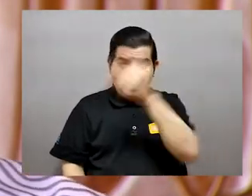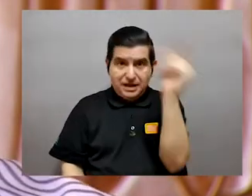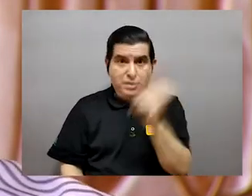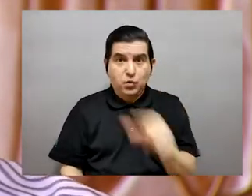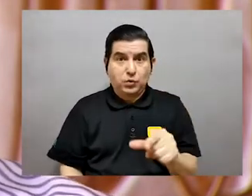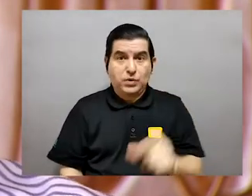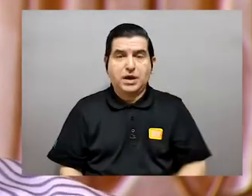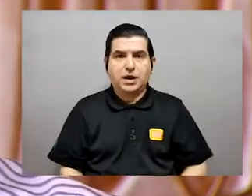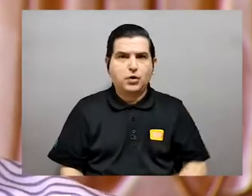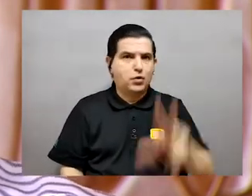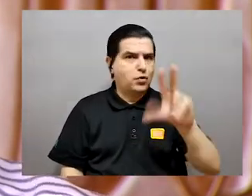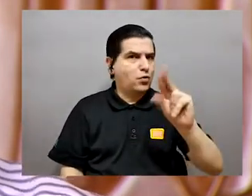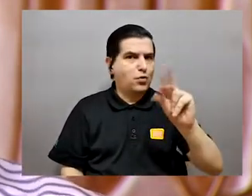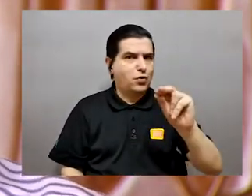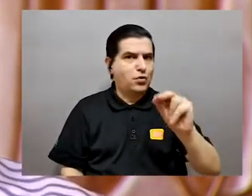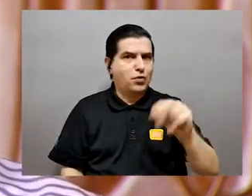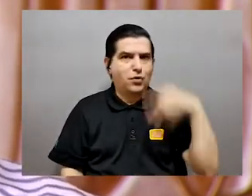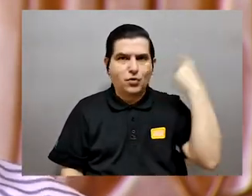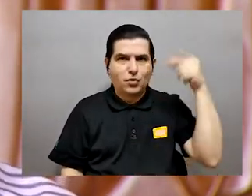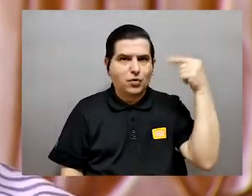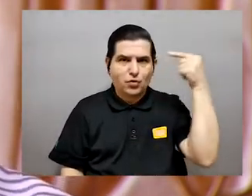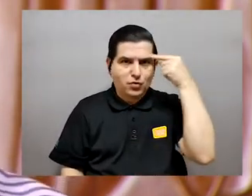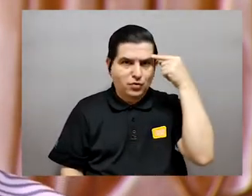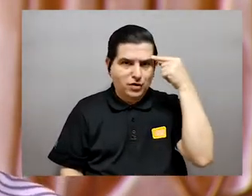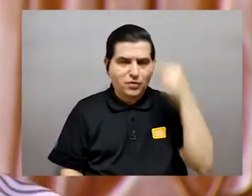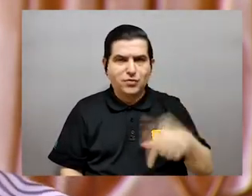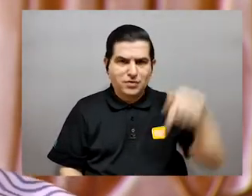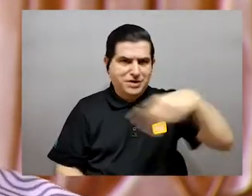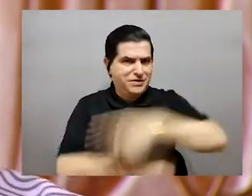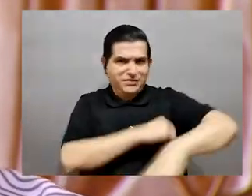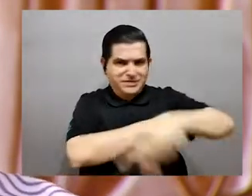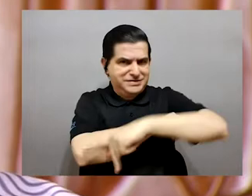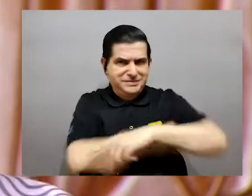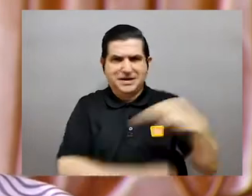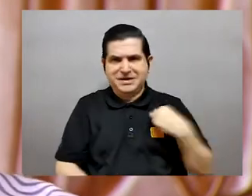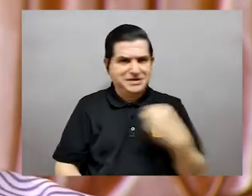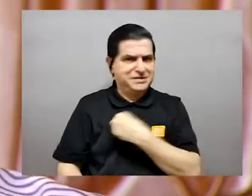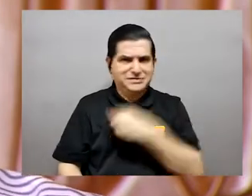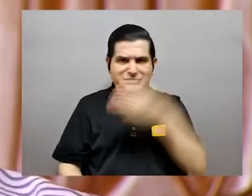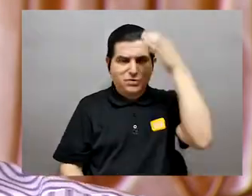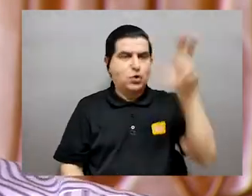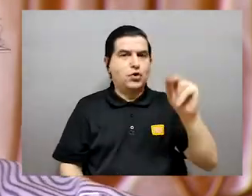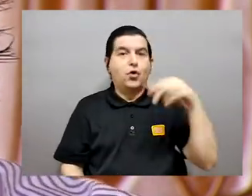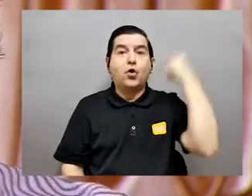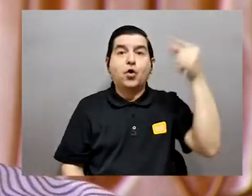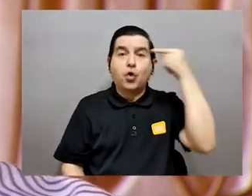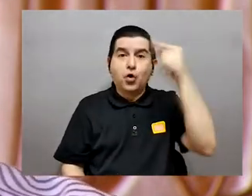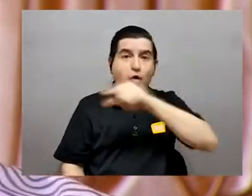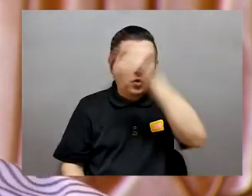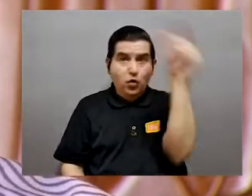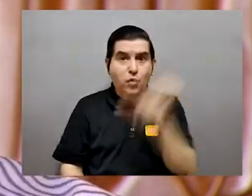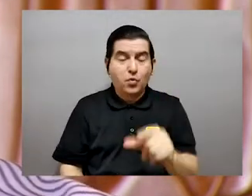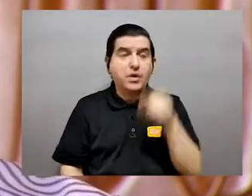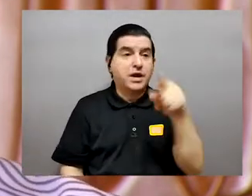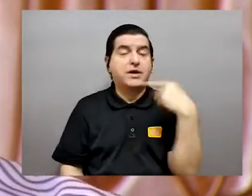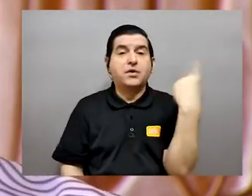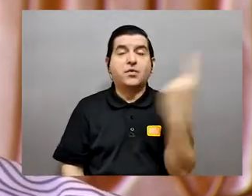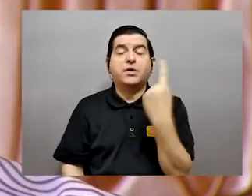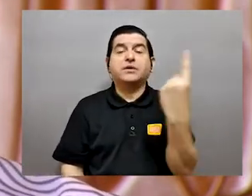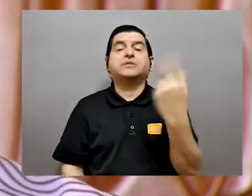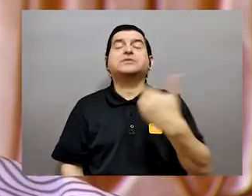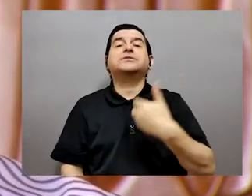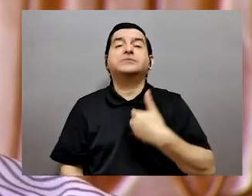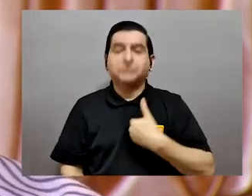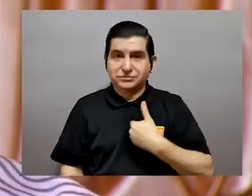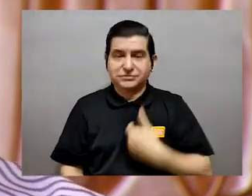de escultura, porque lo que iban era a pasear y a hacer fiesta. Cuando yo me di cuenta de eso, a mí me dolió tanto, porque